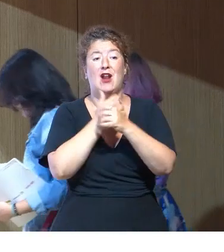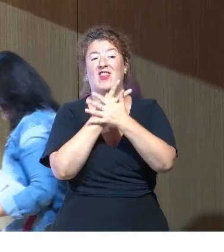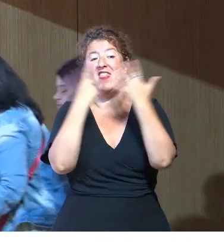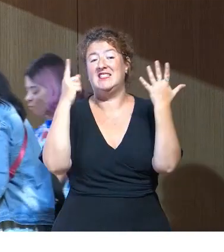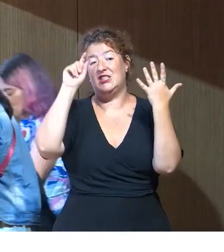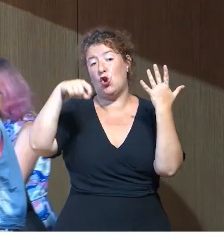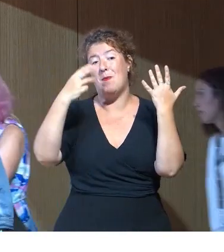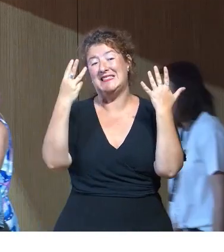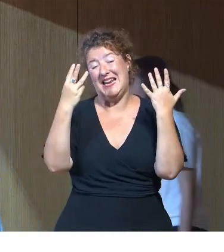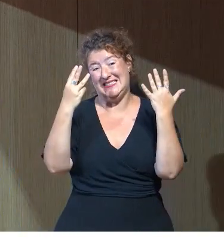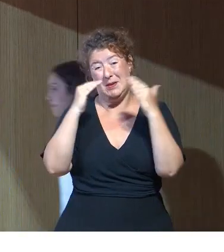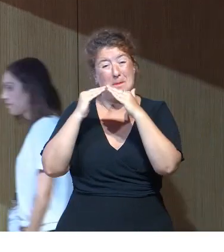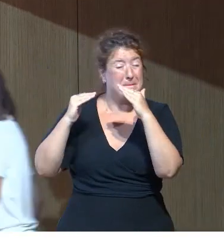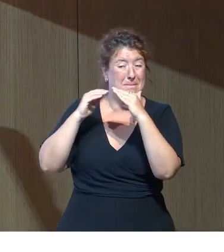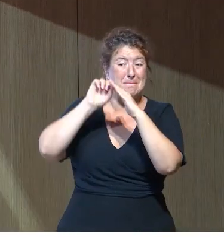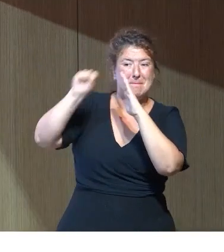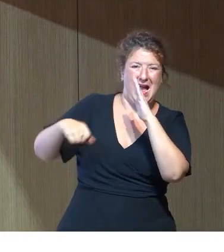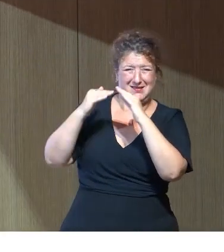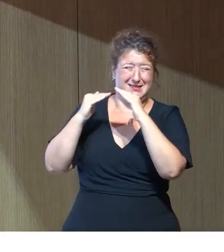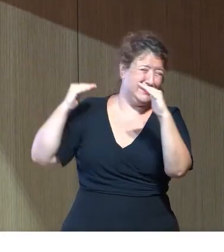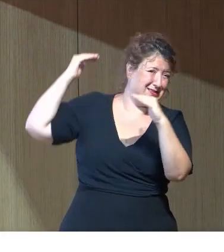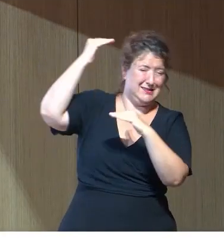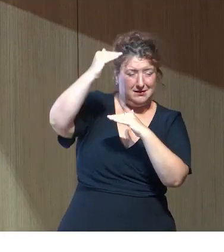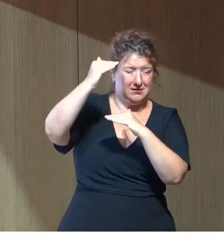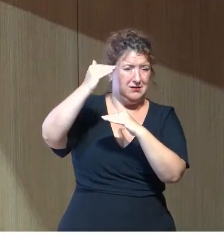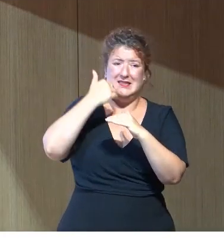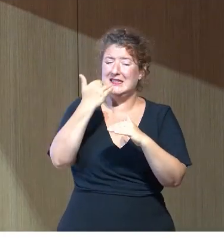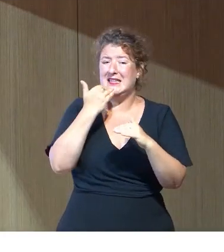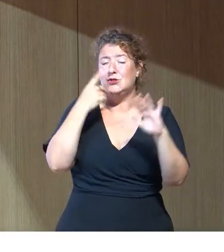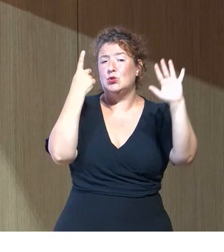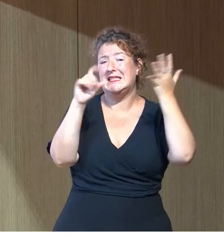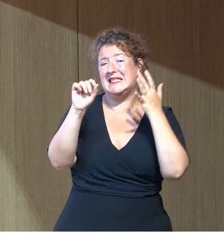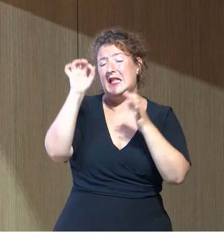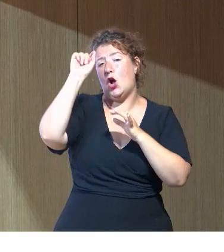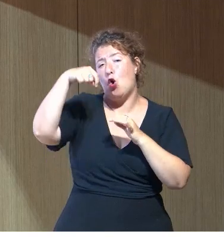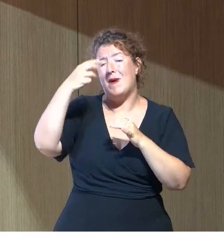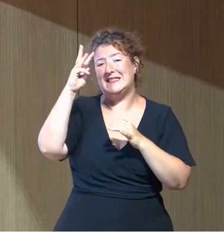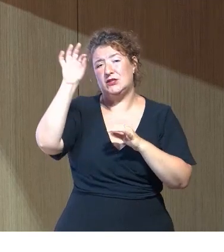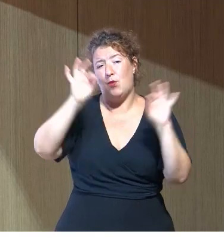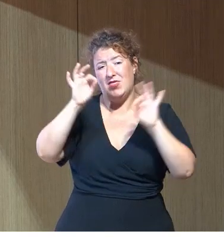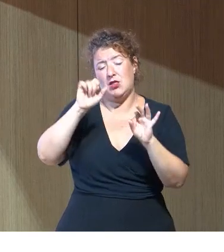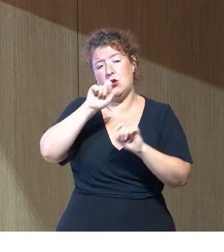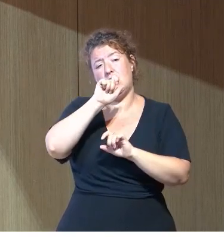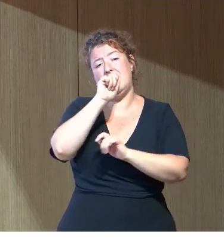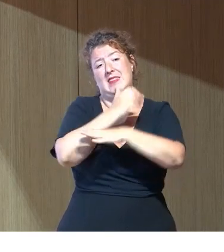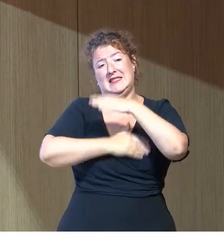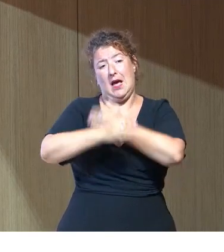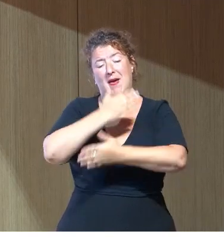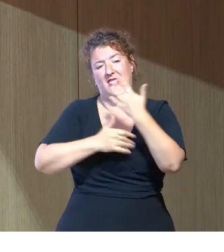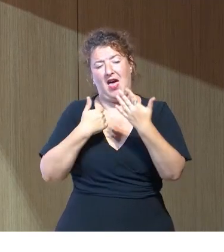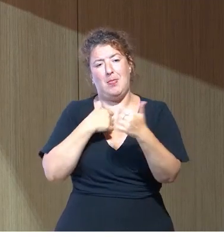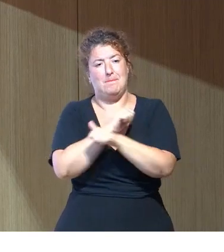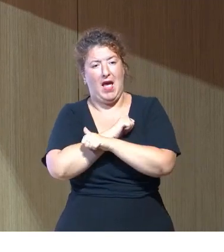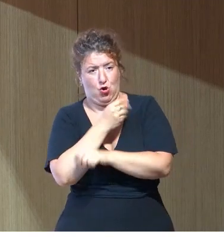16,3 puntos la del resto de los jóvenes situándose en el 60,3%. todos estos datos